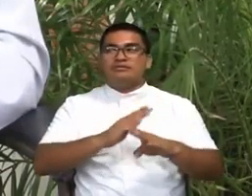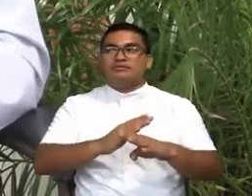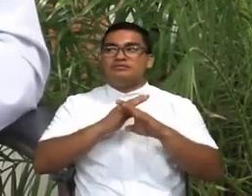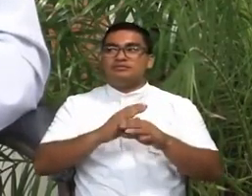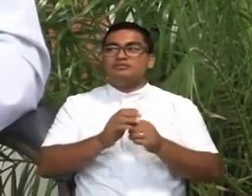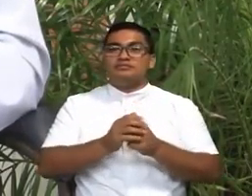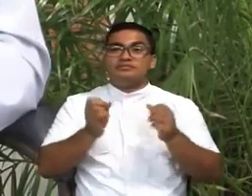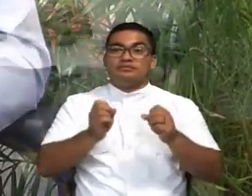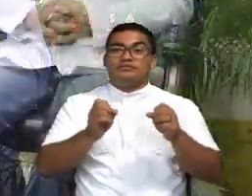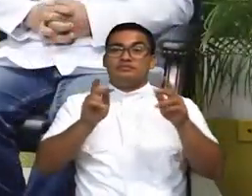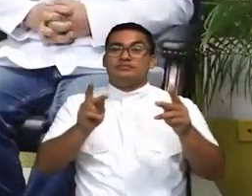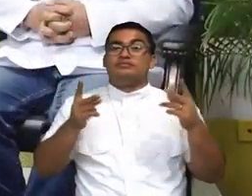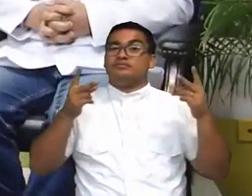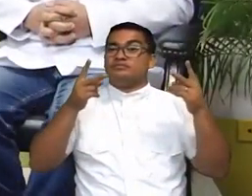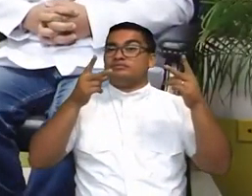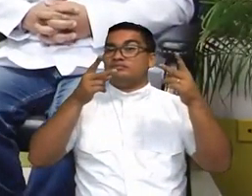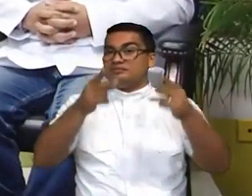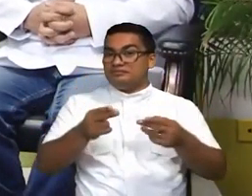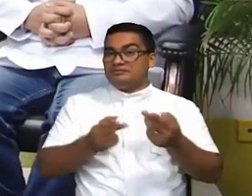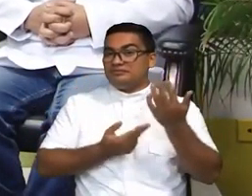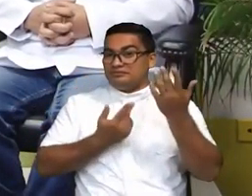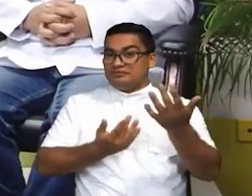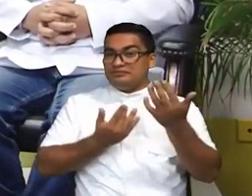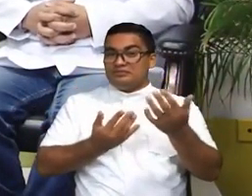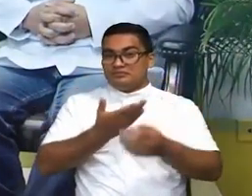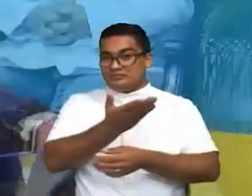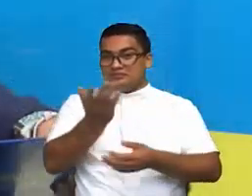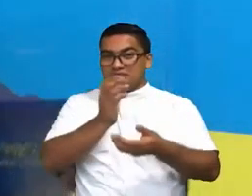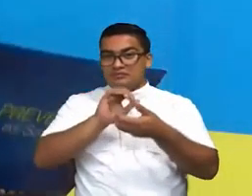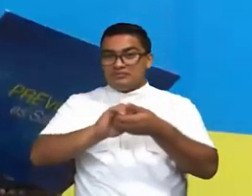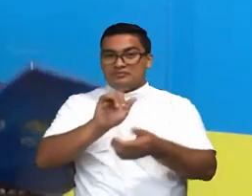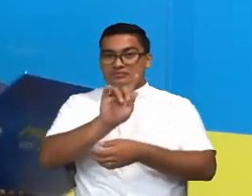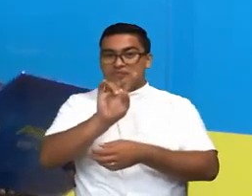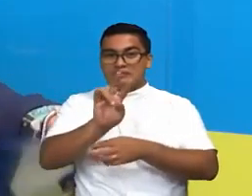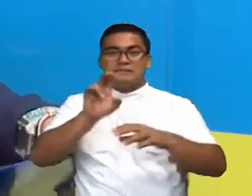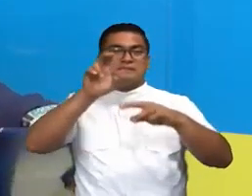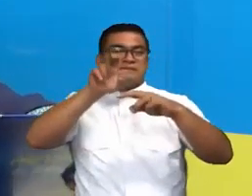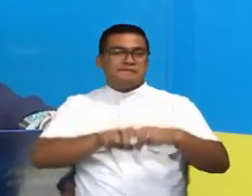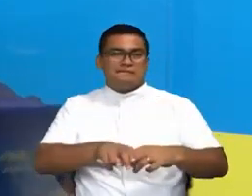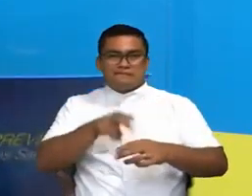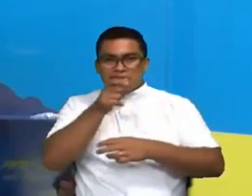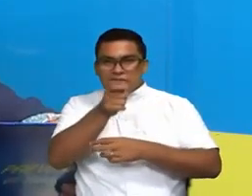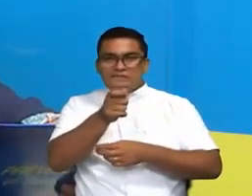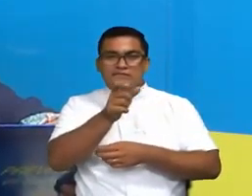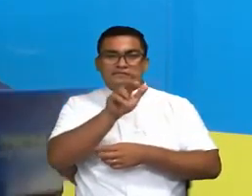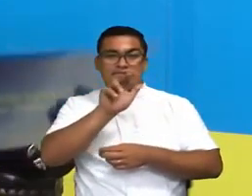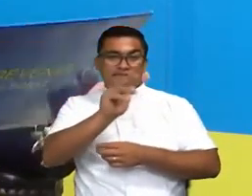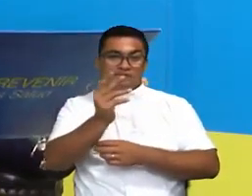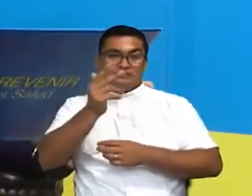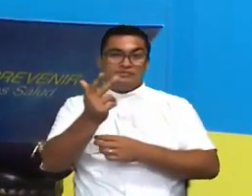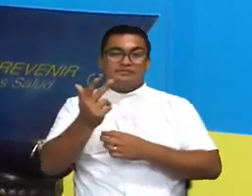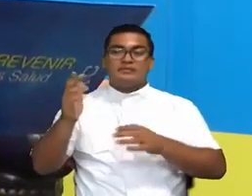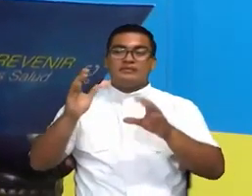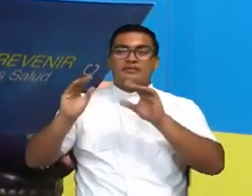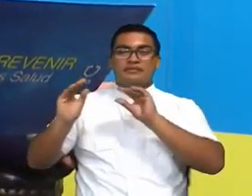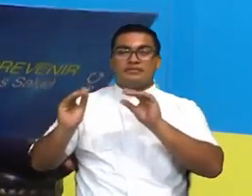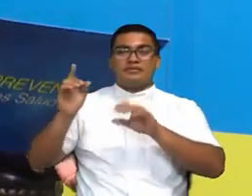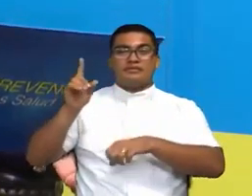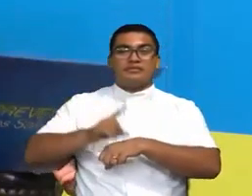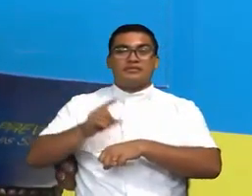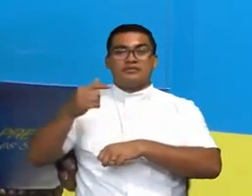Ok, doctor. Vamos a tener que hacer una pequeña pausa. Usted, amigo televidente, no se mueva de sus lugares. Estamos conversando con el doctor